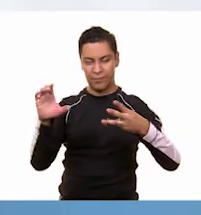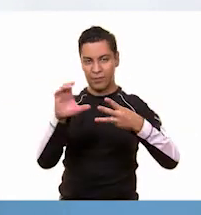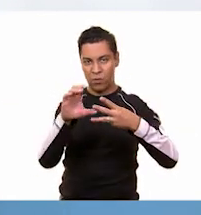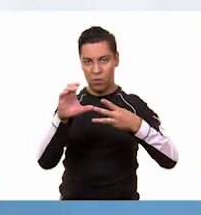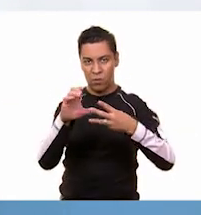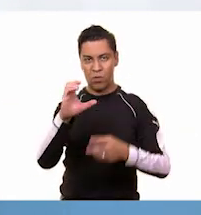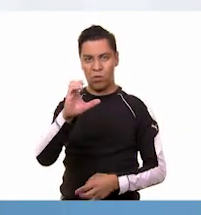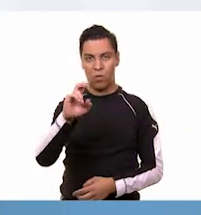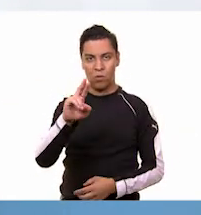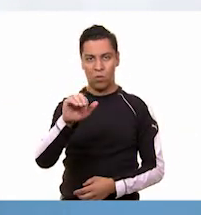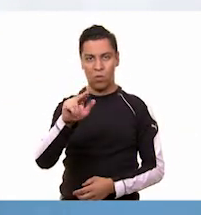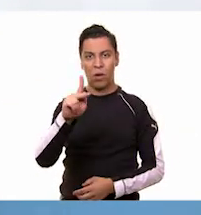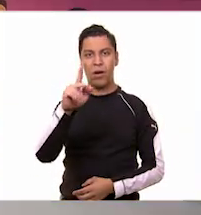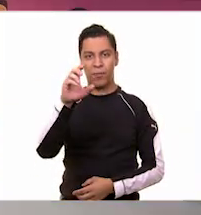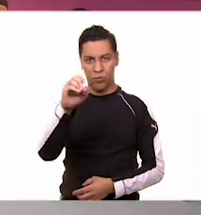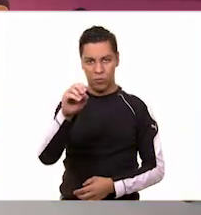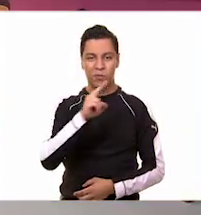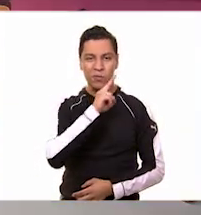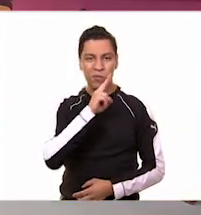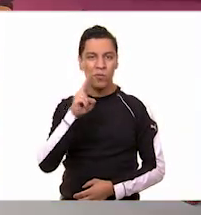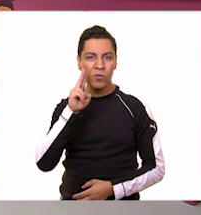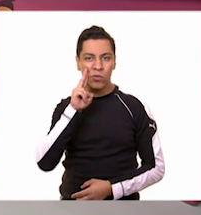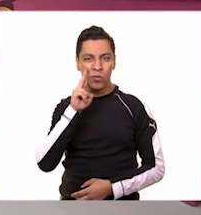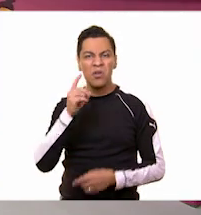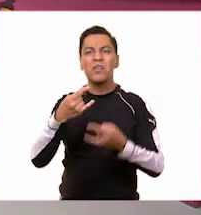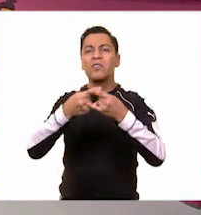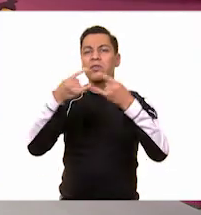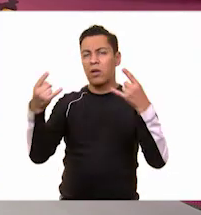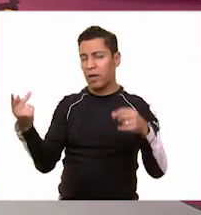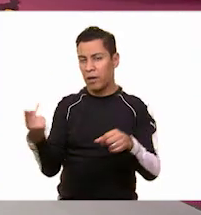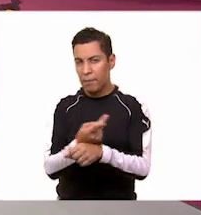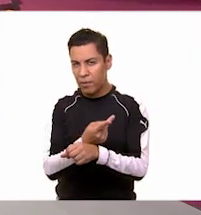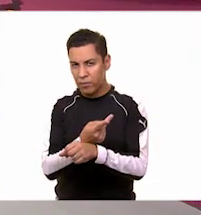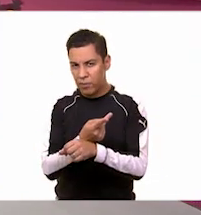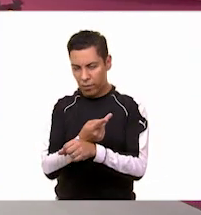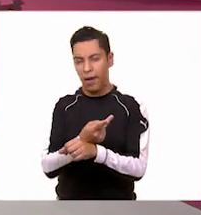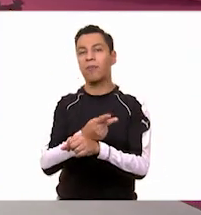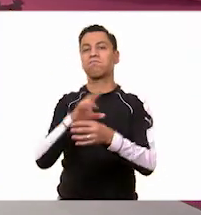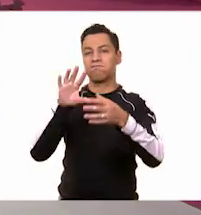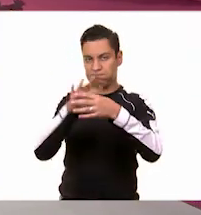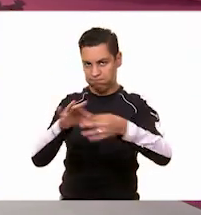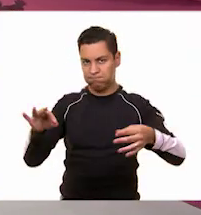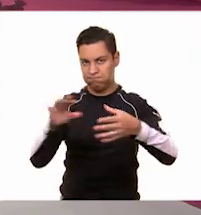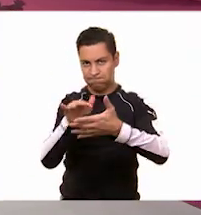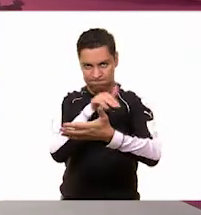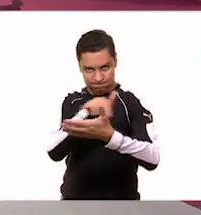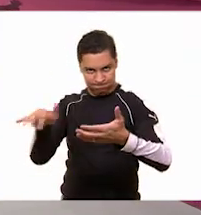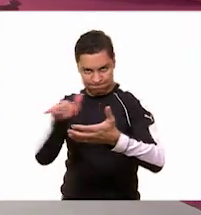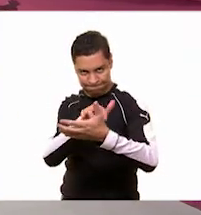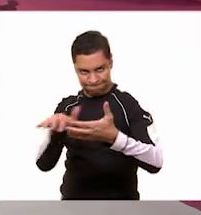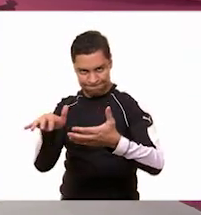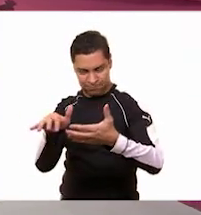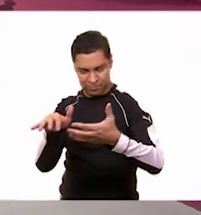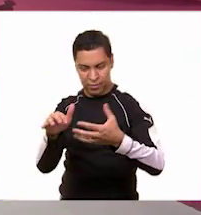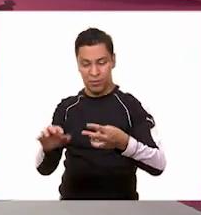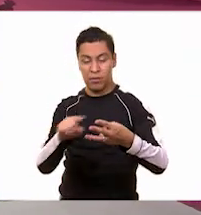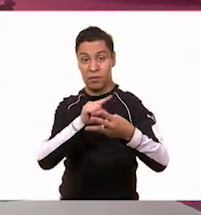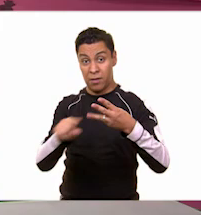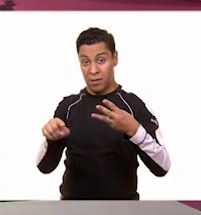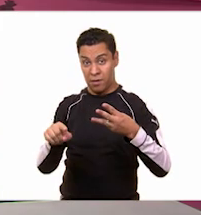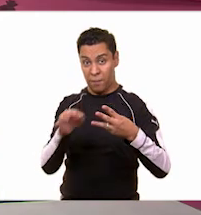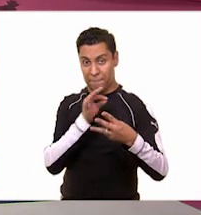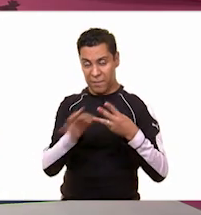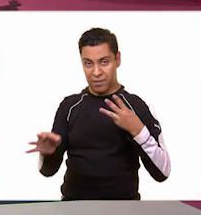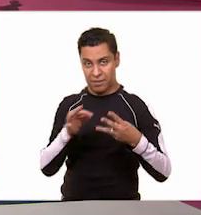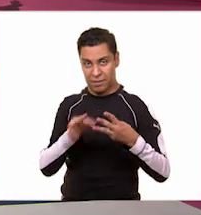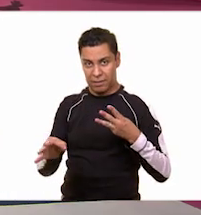de la noticia, en donde vamos a encontrar datos del suceso que complementan la idea principal o la entrada. Y al final